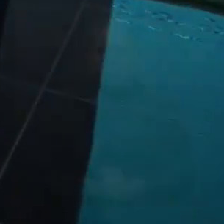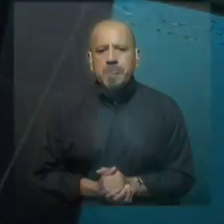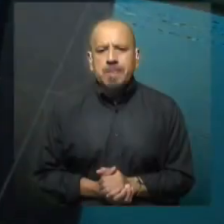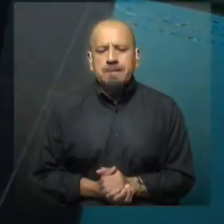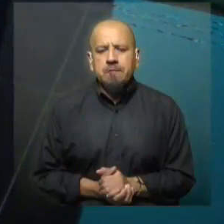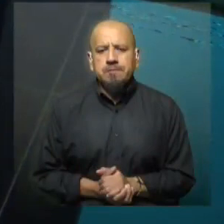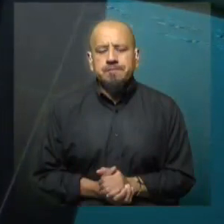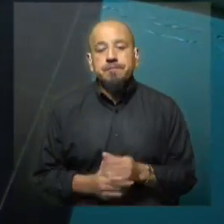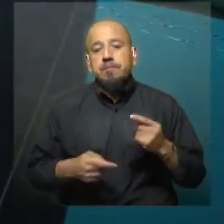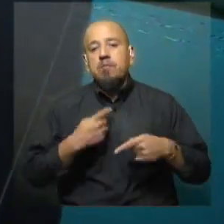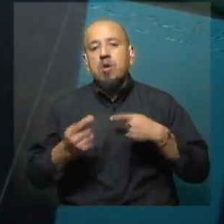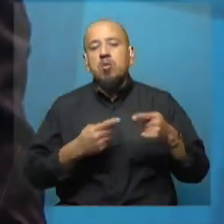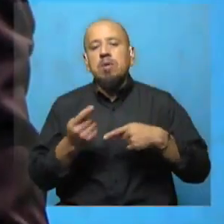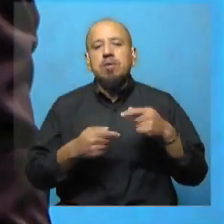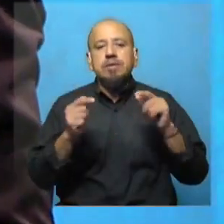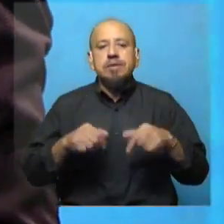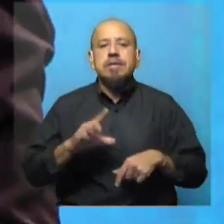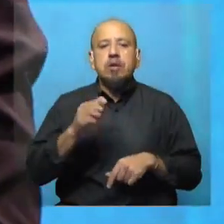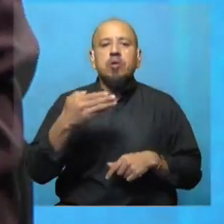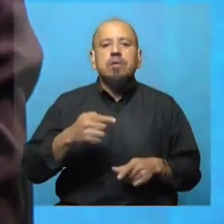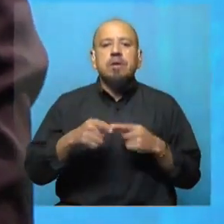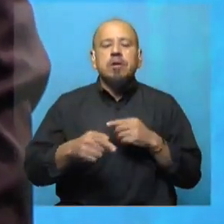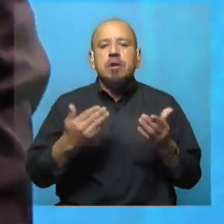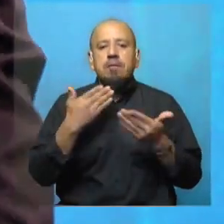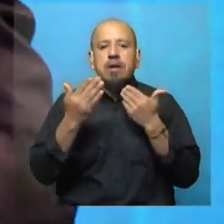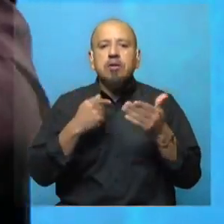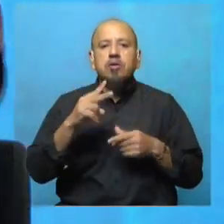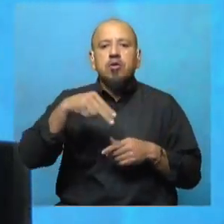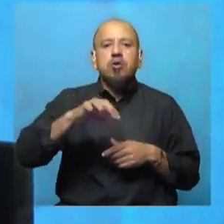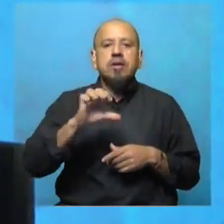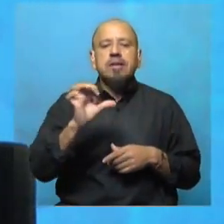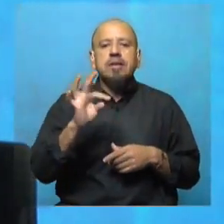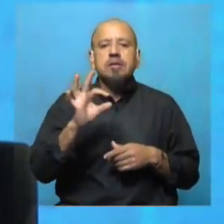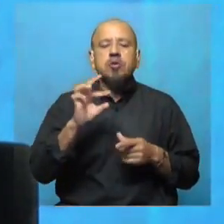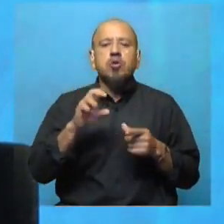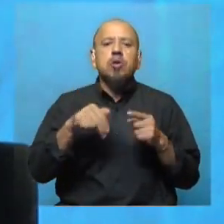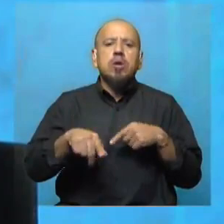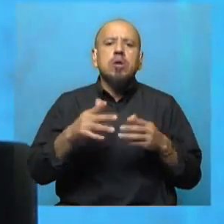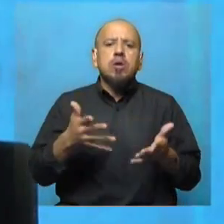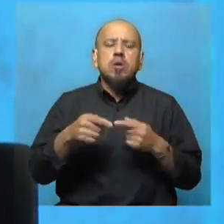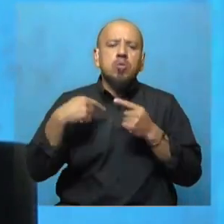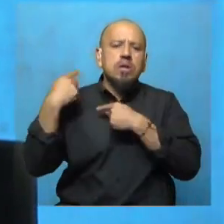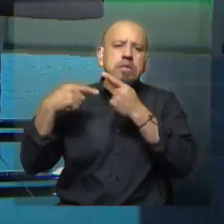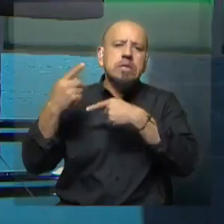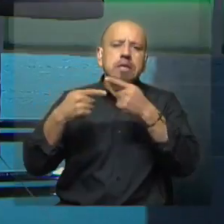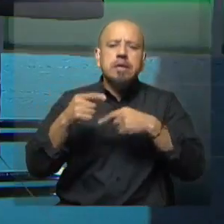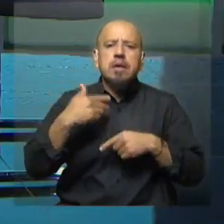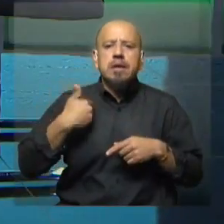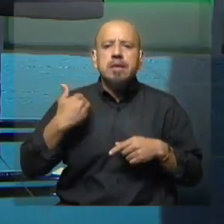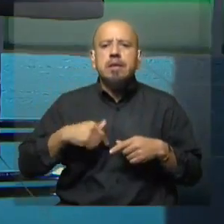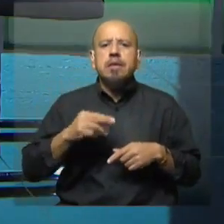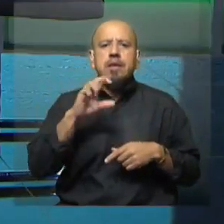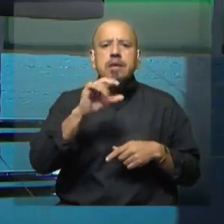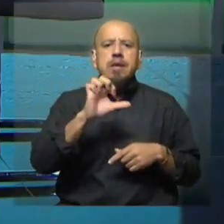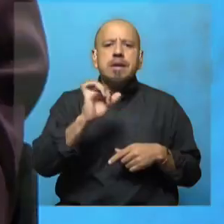seguimos adelante en vivo aquí en la pantalla TV se va conversando con néstorbusini hace poco formaste parte de una serie Argentina el reino no que ha